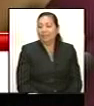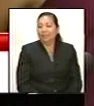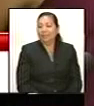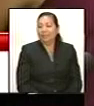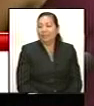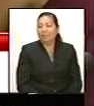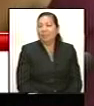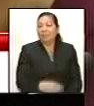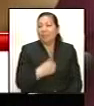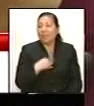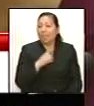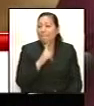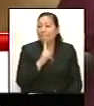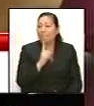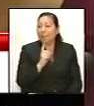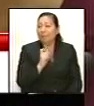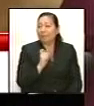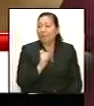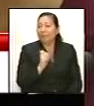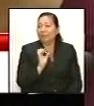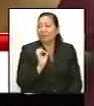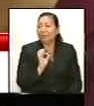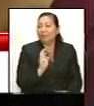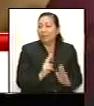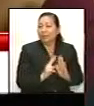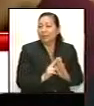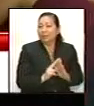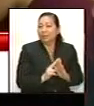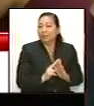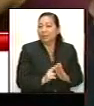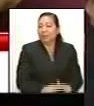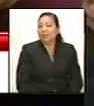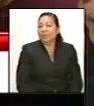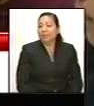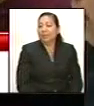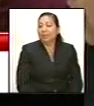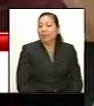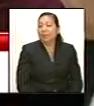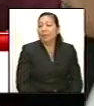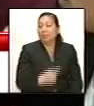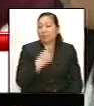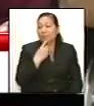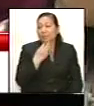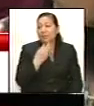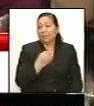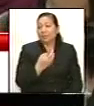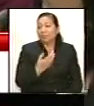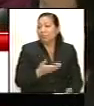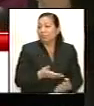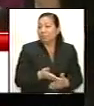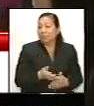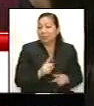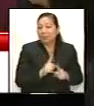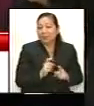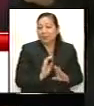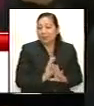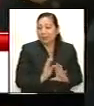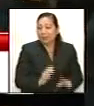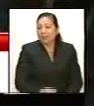Miren, mi consulta es algo puntual, en este caso con la representante del Divindad, porque en verdad no quisiera irme con una